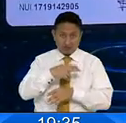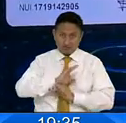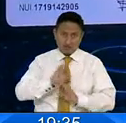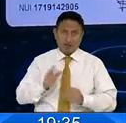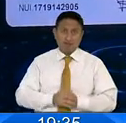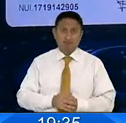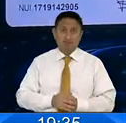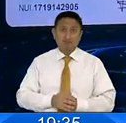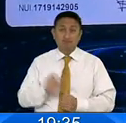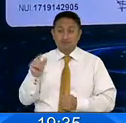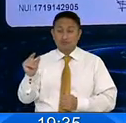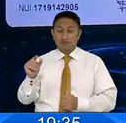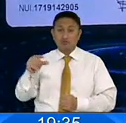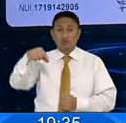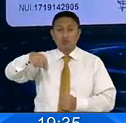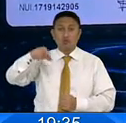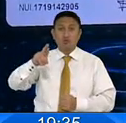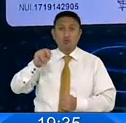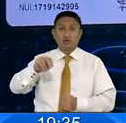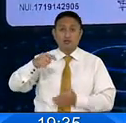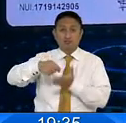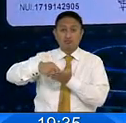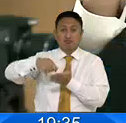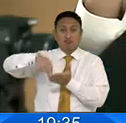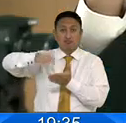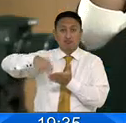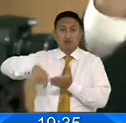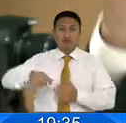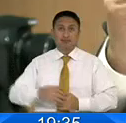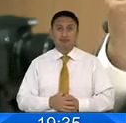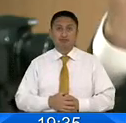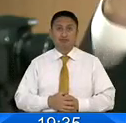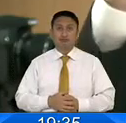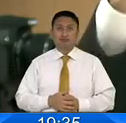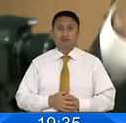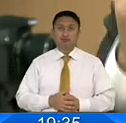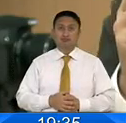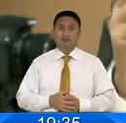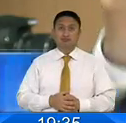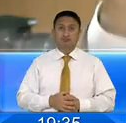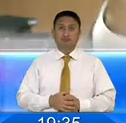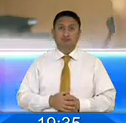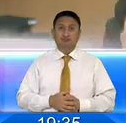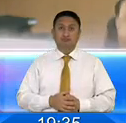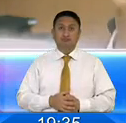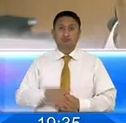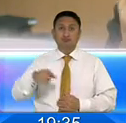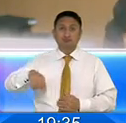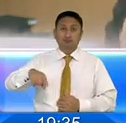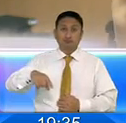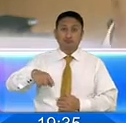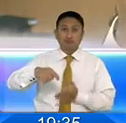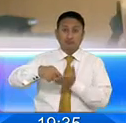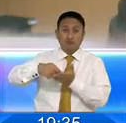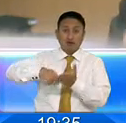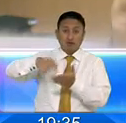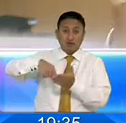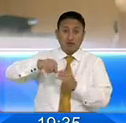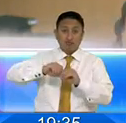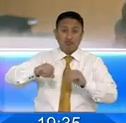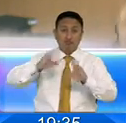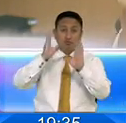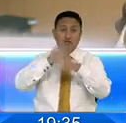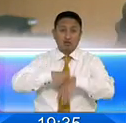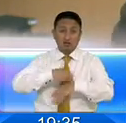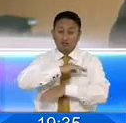el chip, código QR y la firma electrónica. Tiene gratuitamente la firma electrónica para todos los